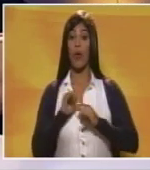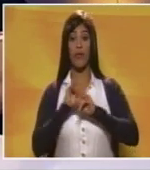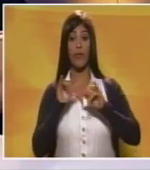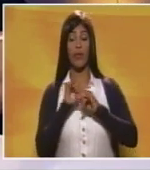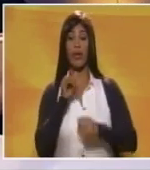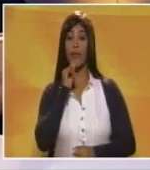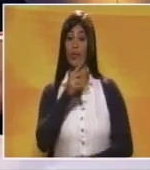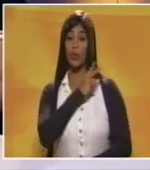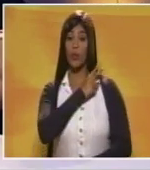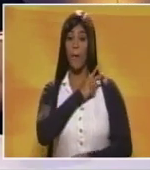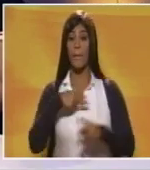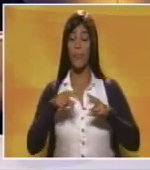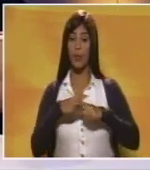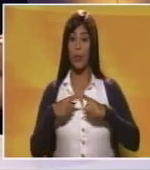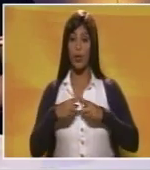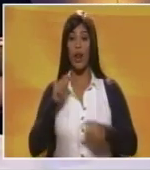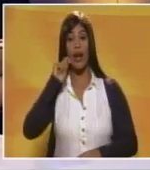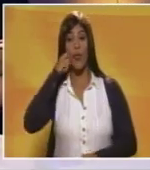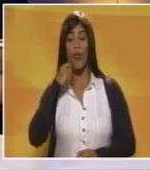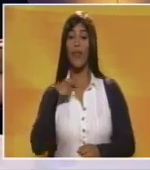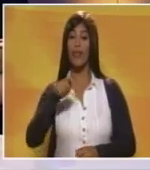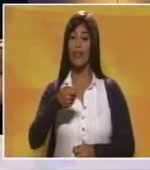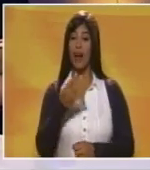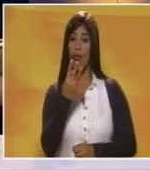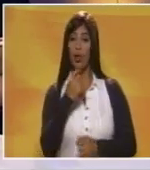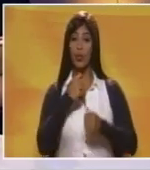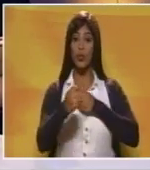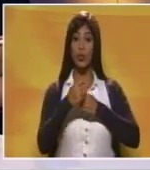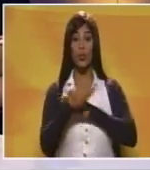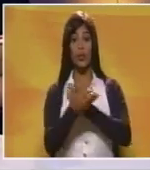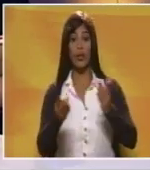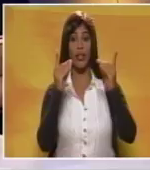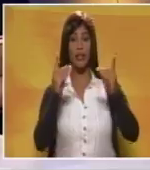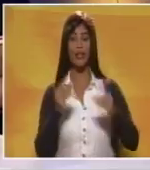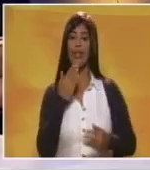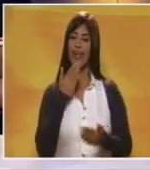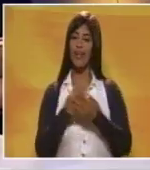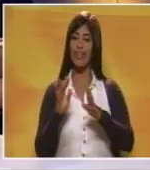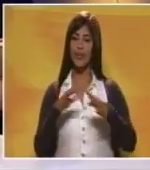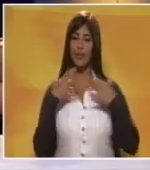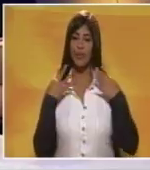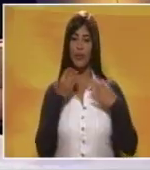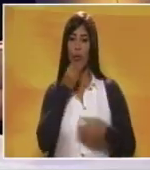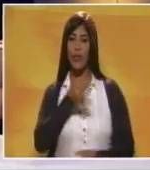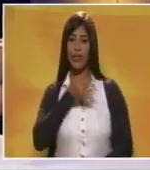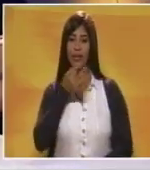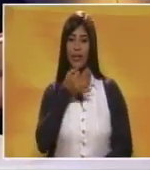meridiana de su Noticiero Venevisión. Recuerden, Noticiero Venevisión, Canal 4 reporta, ustedes deciden. A todos muy buenas tardes.